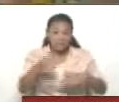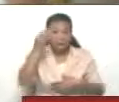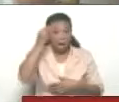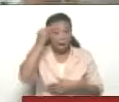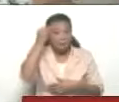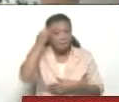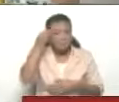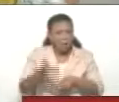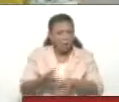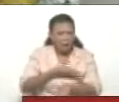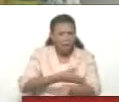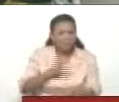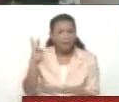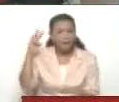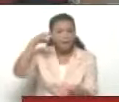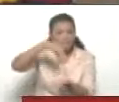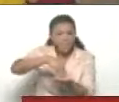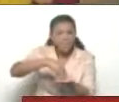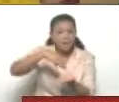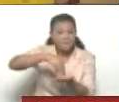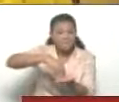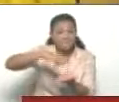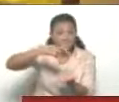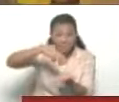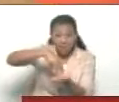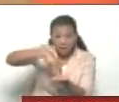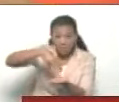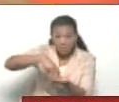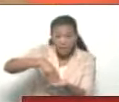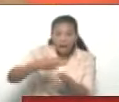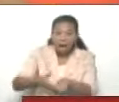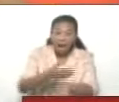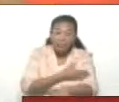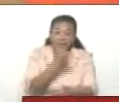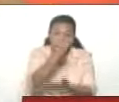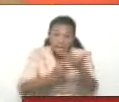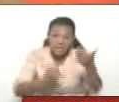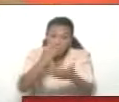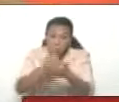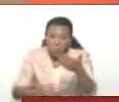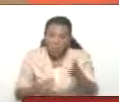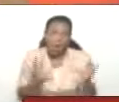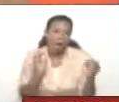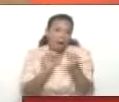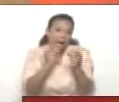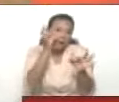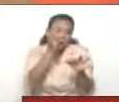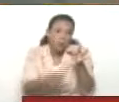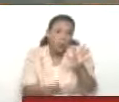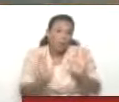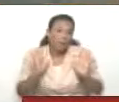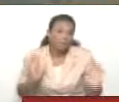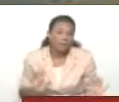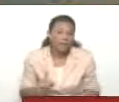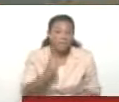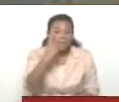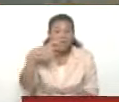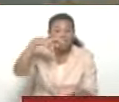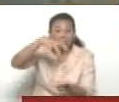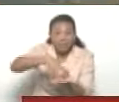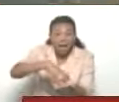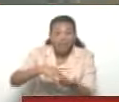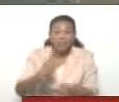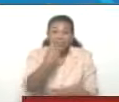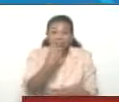a Miranda antes de la inscripción, pero como es la vida, ¿verdad? El primer estado del